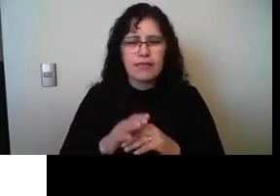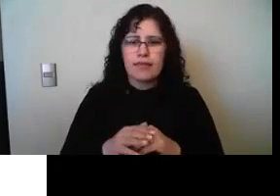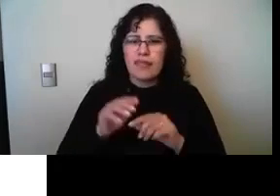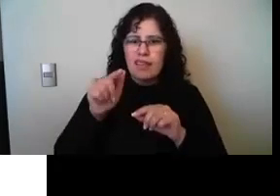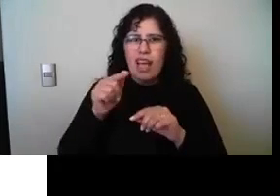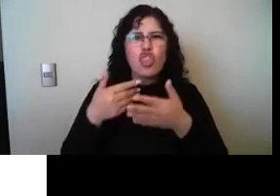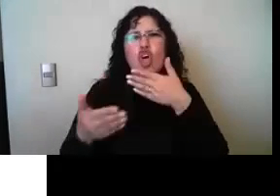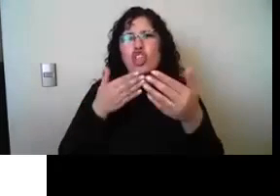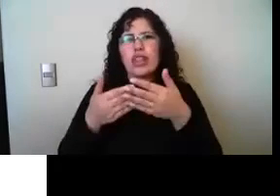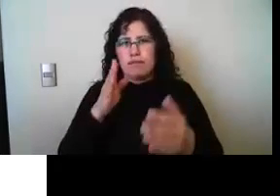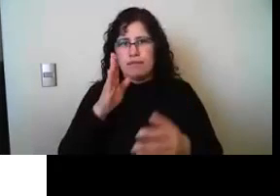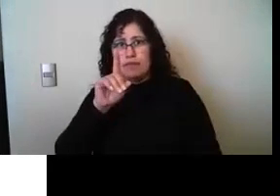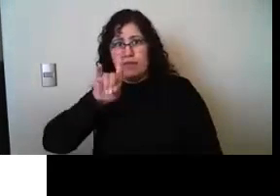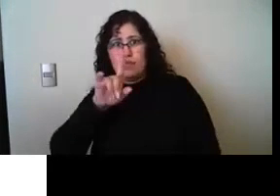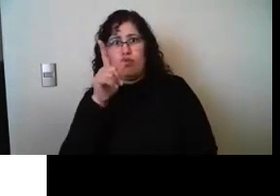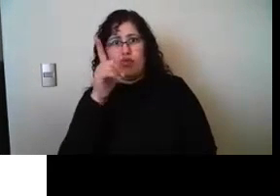bulbo olfatorio,